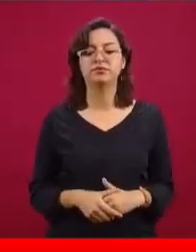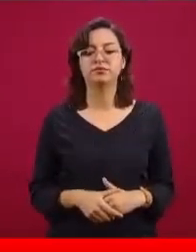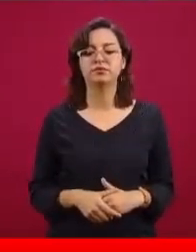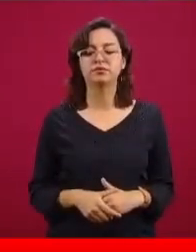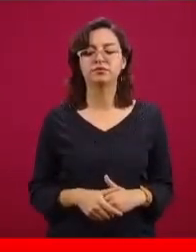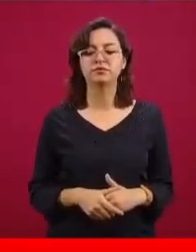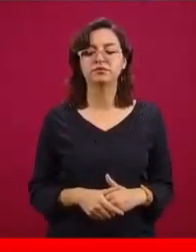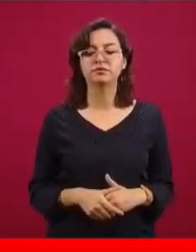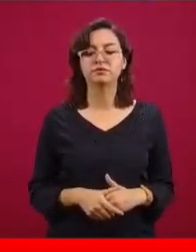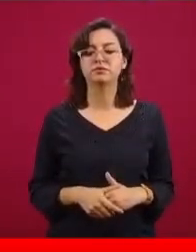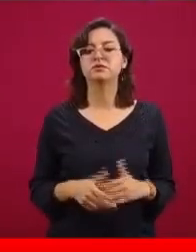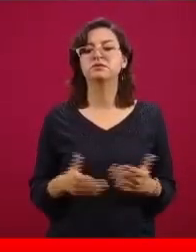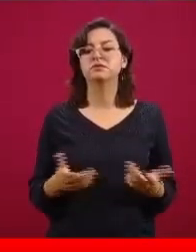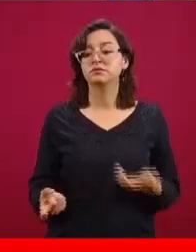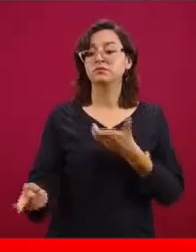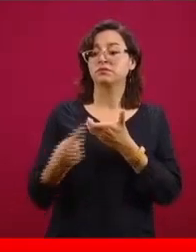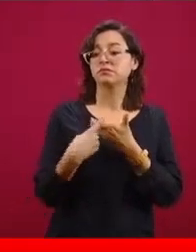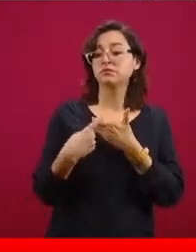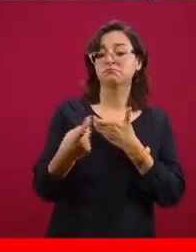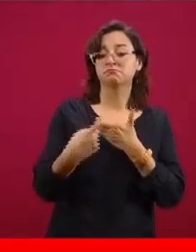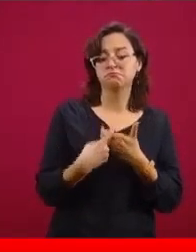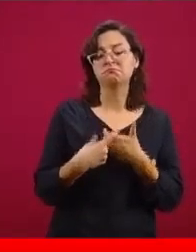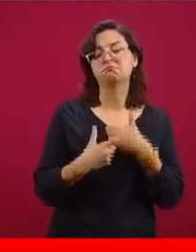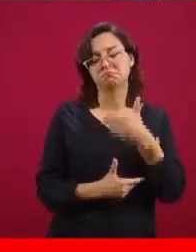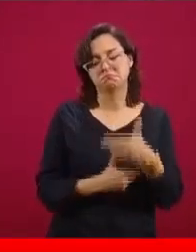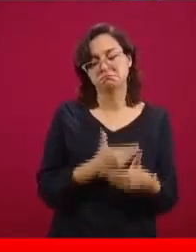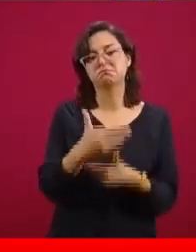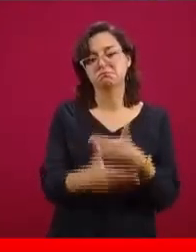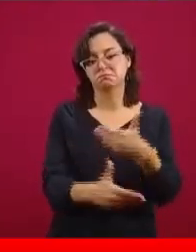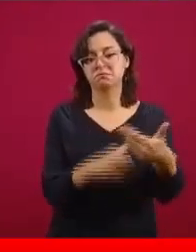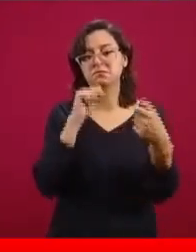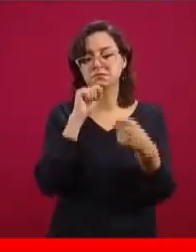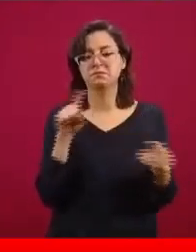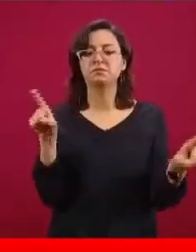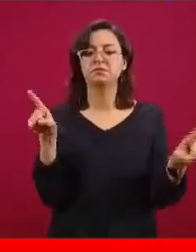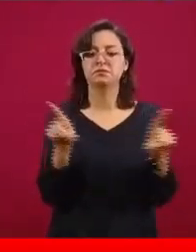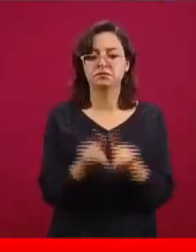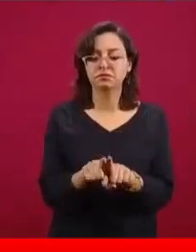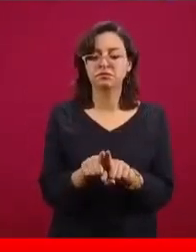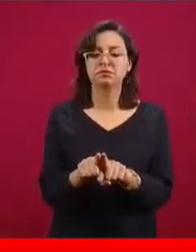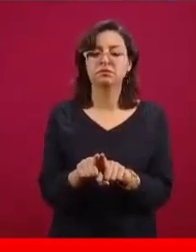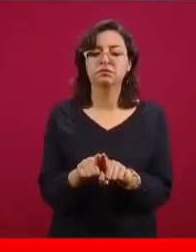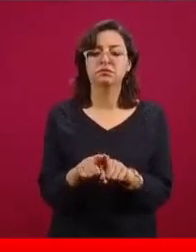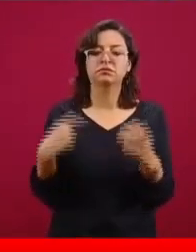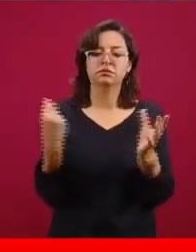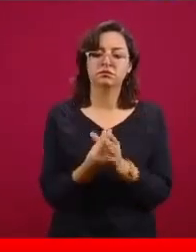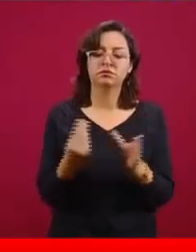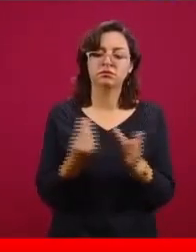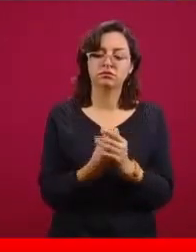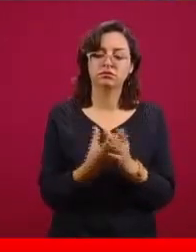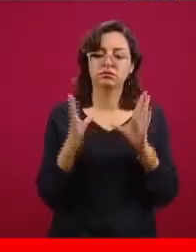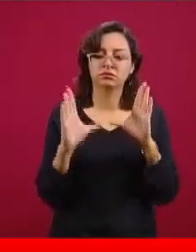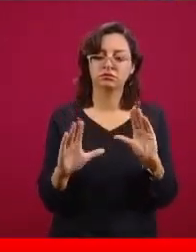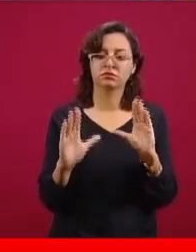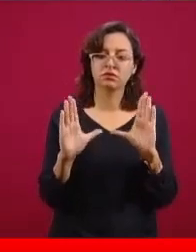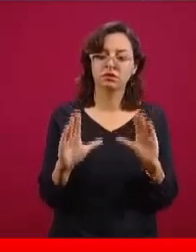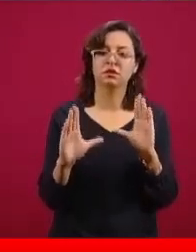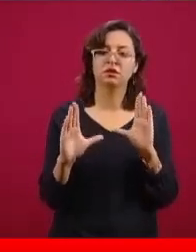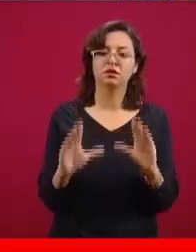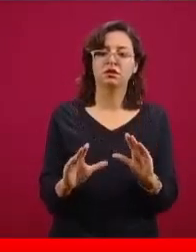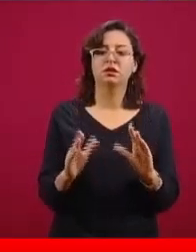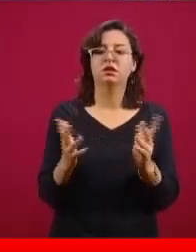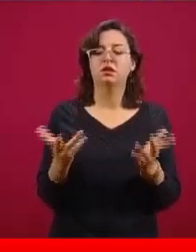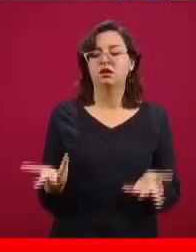de reclutamiento también vamos avanzando en la capacitación en la